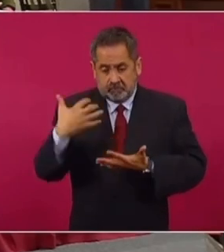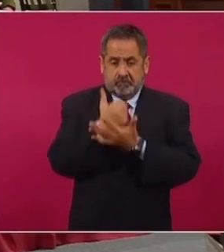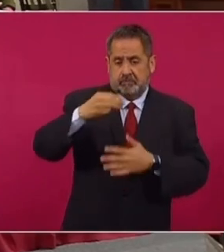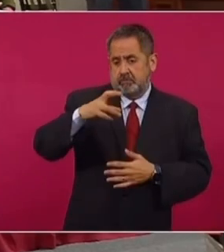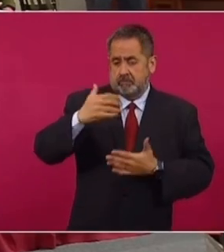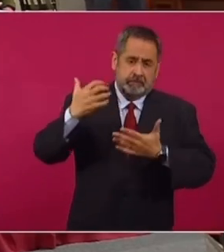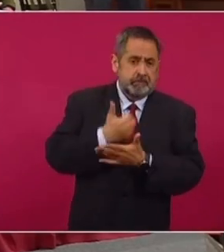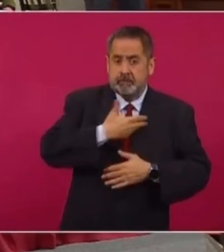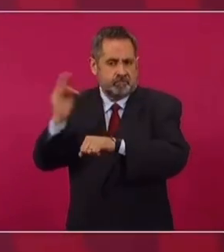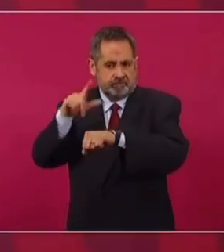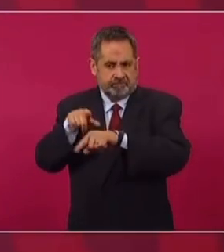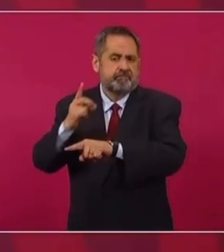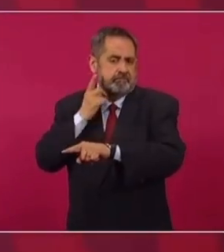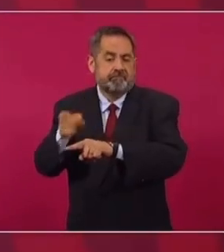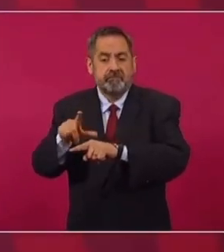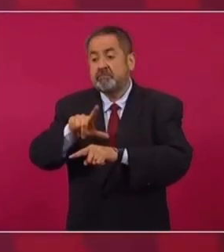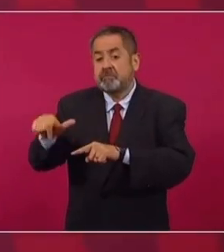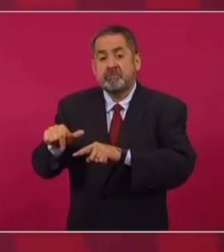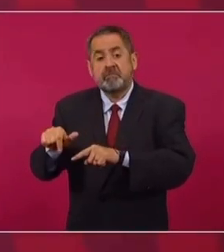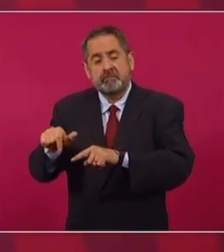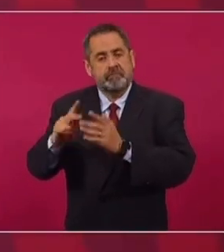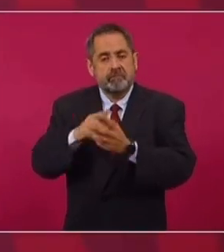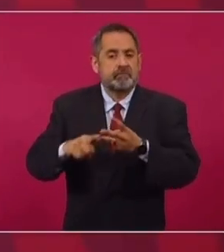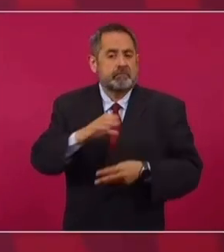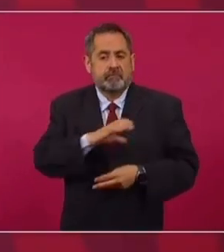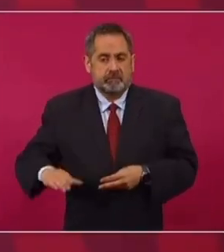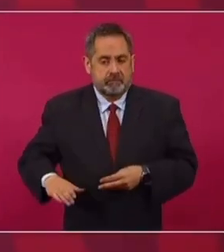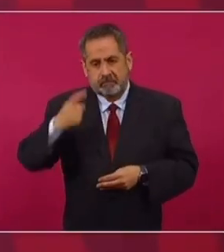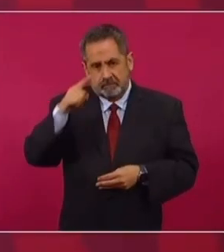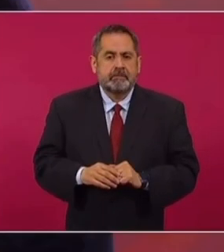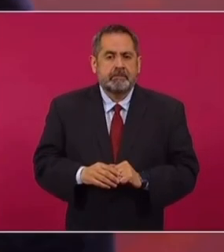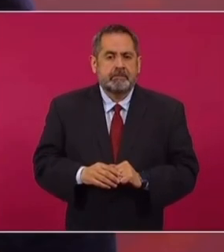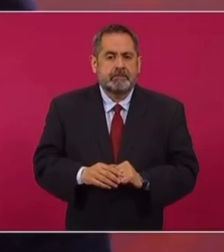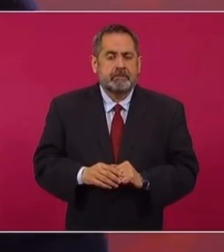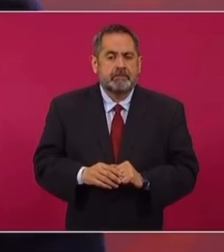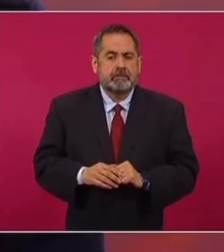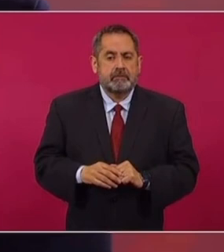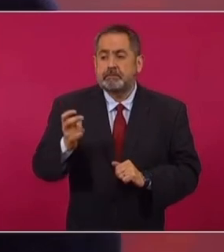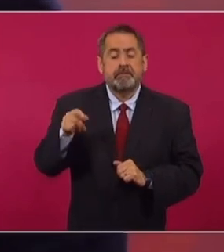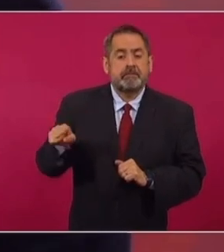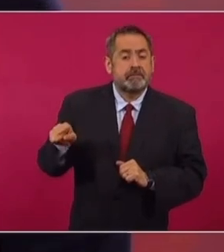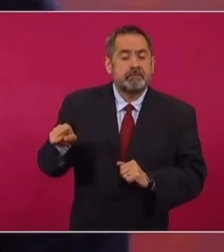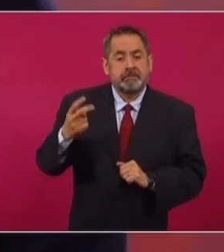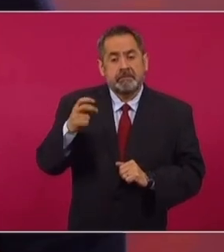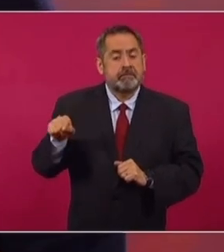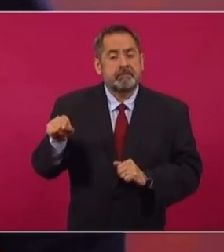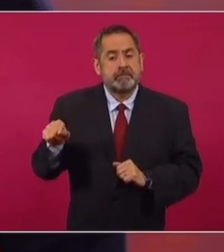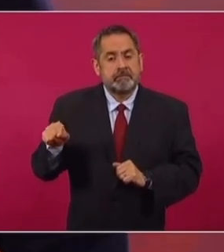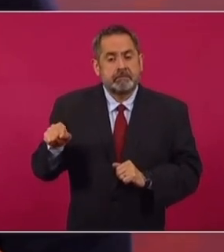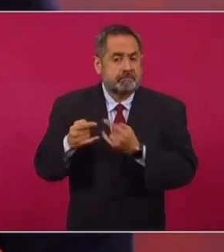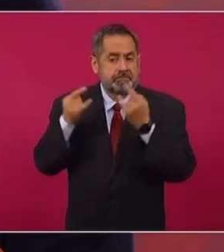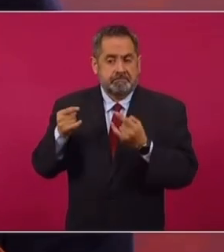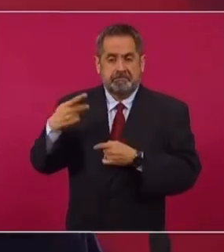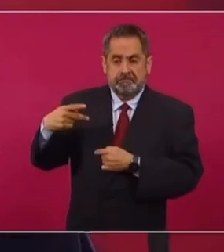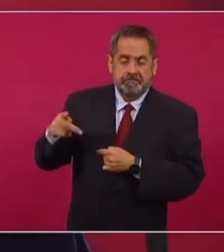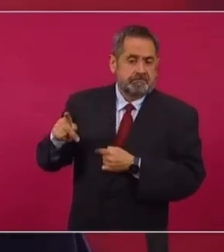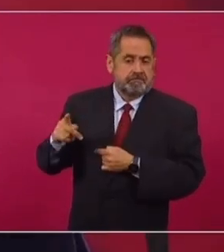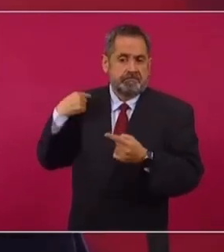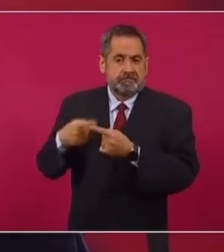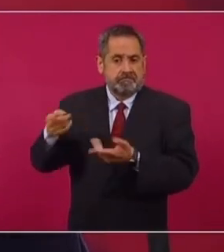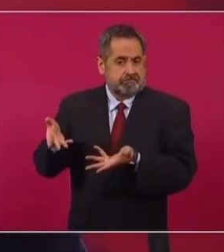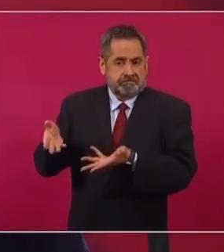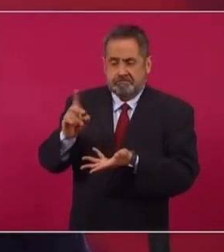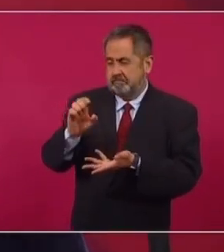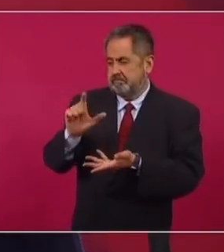triunfáramos o se ganara la presidencia. Y luego fue candidata a gobernadora. Y esa es la historia pública de